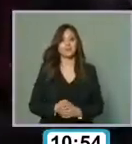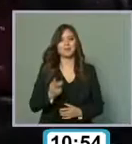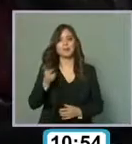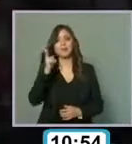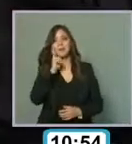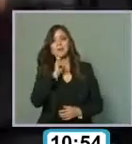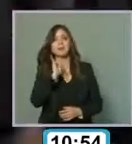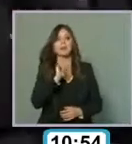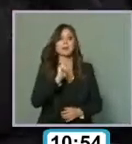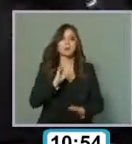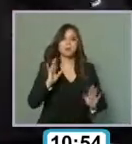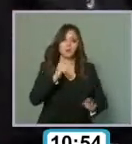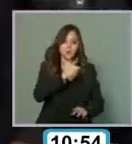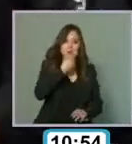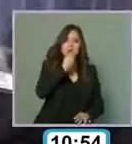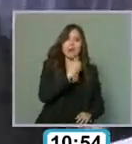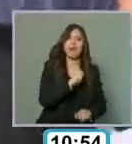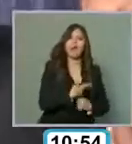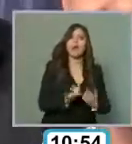¡Di algo! No, güey, ok.